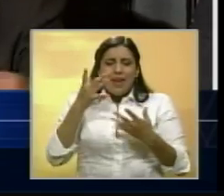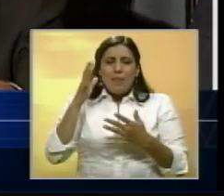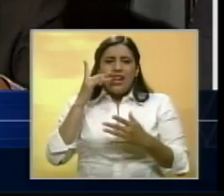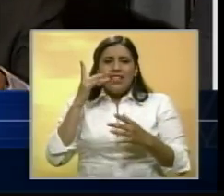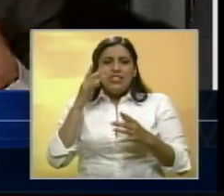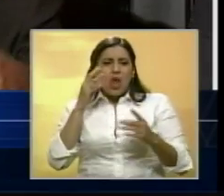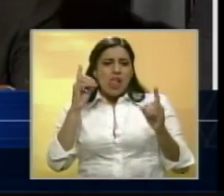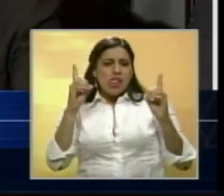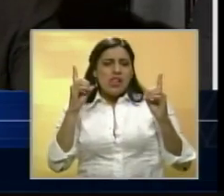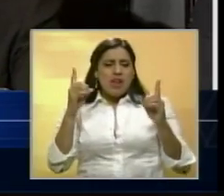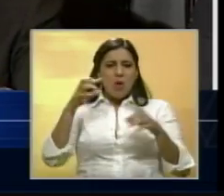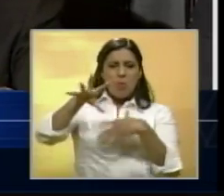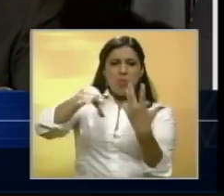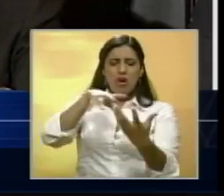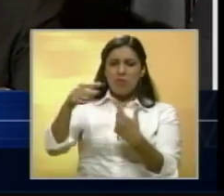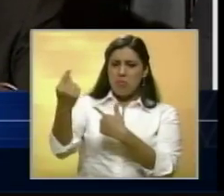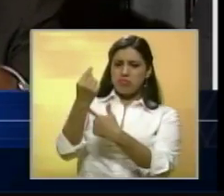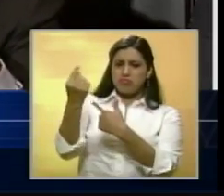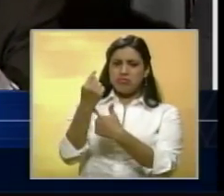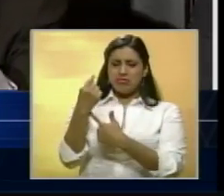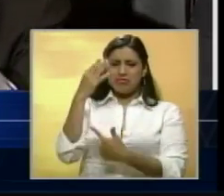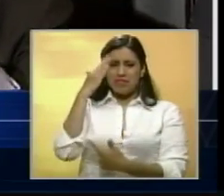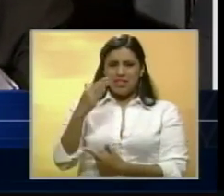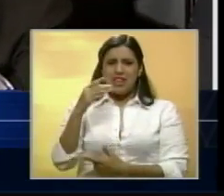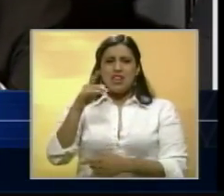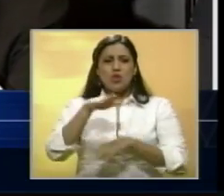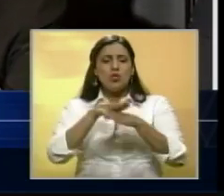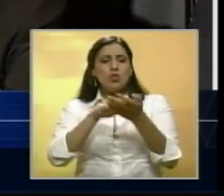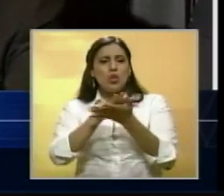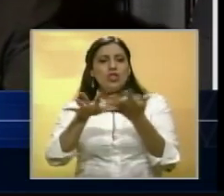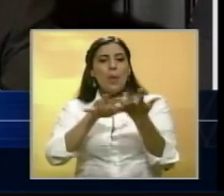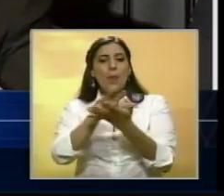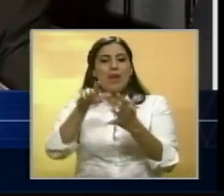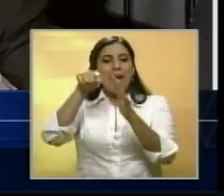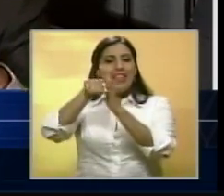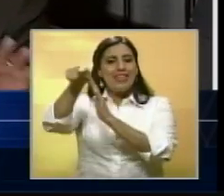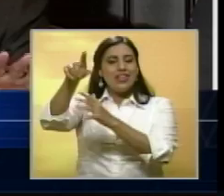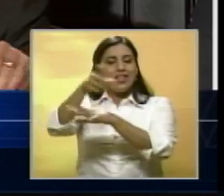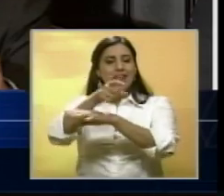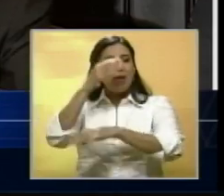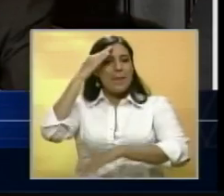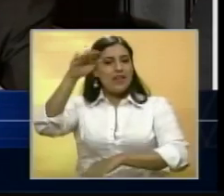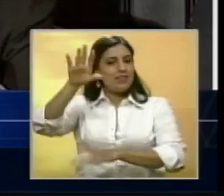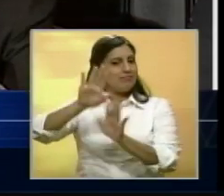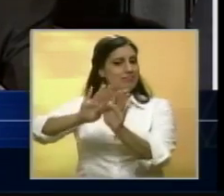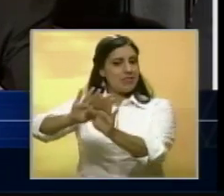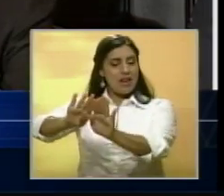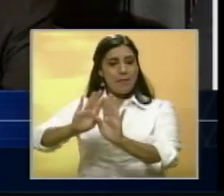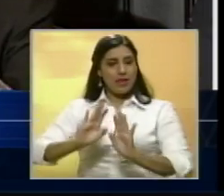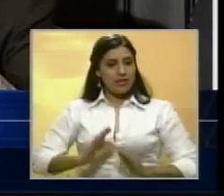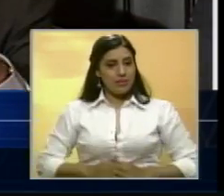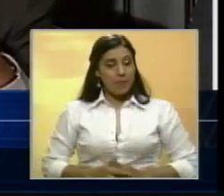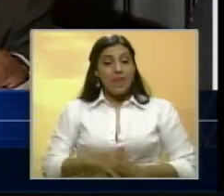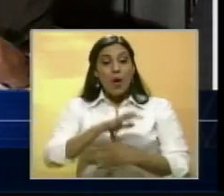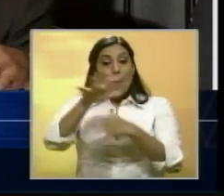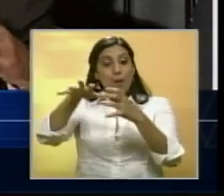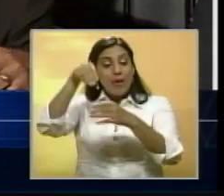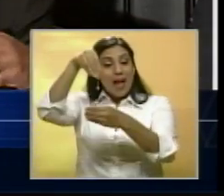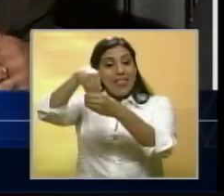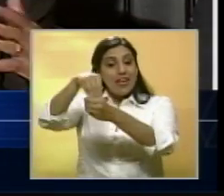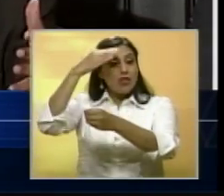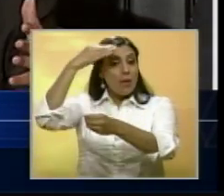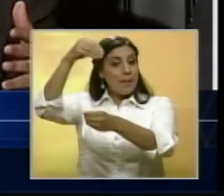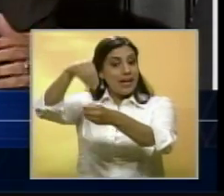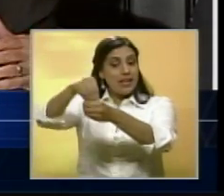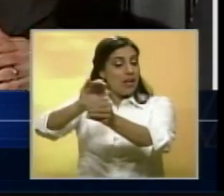vuelo o de revuelo, resolver el problema interno que tienen las Fuerzas Armadas. El problema interno que tienen las